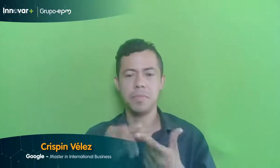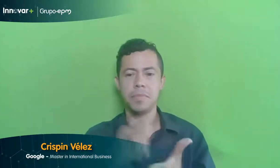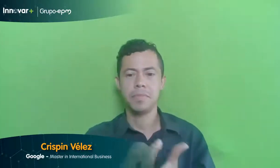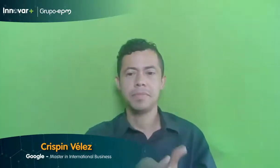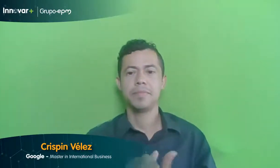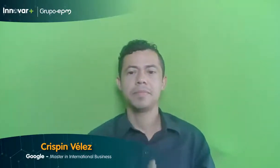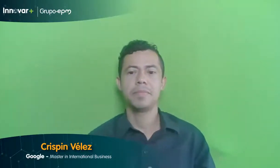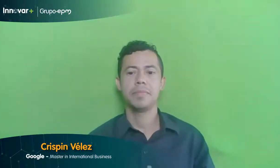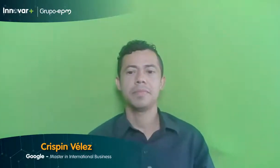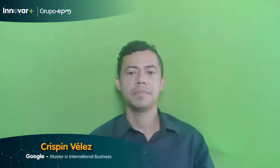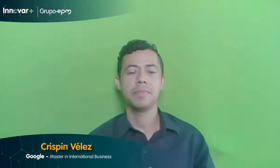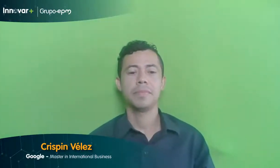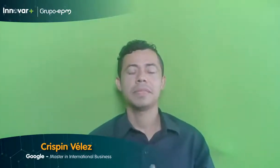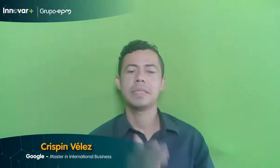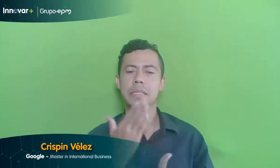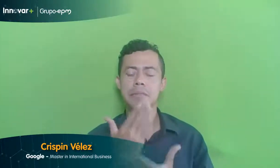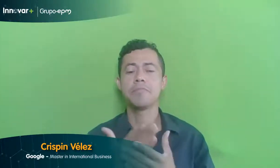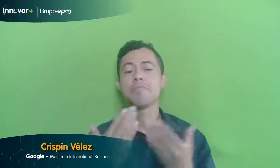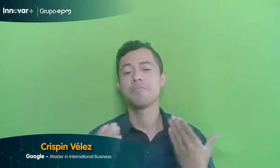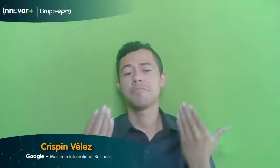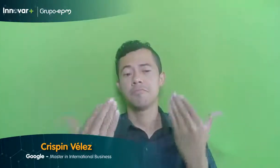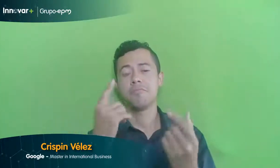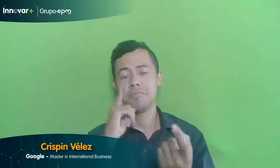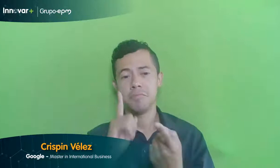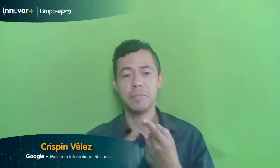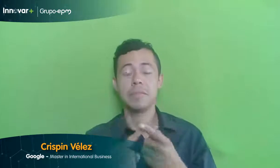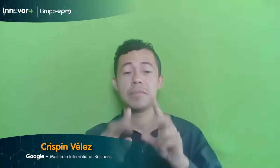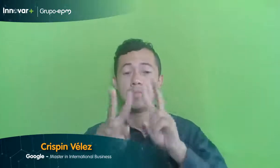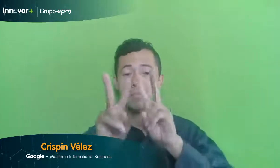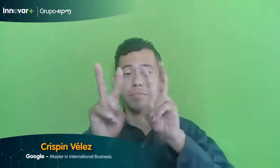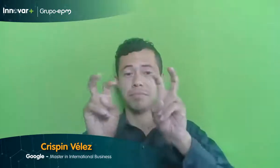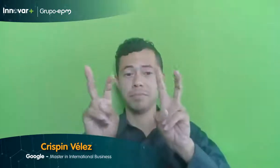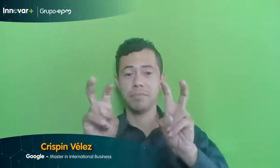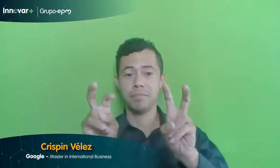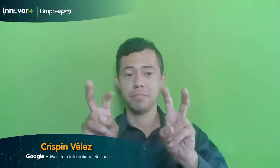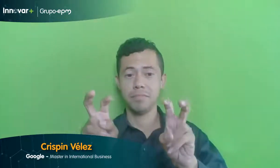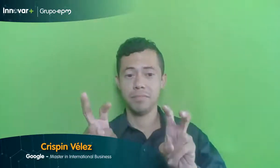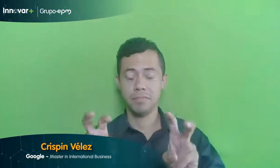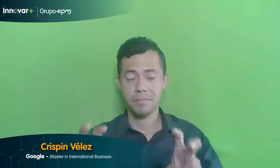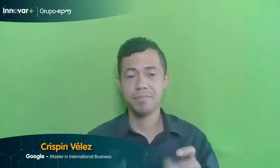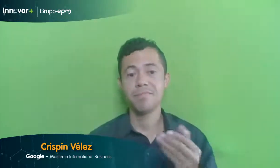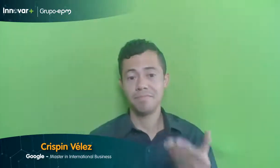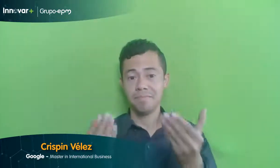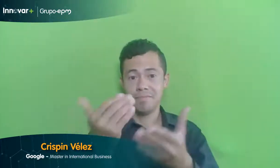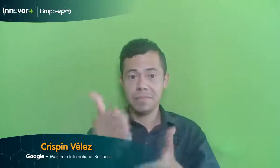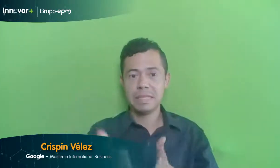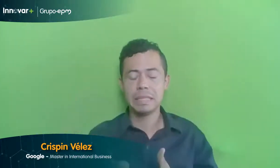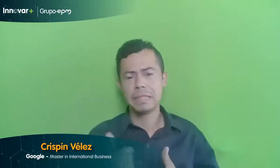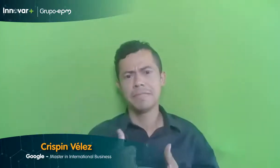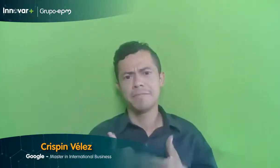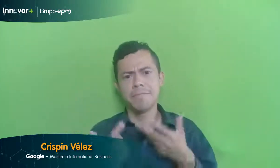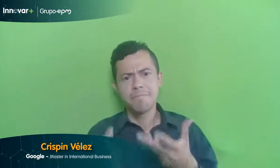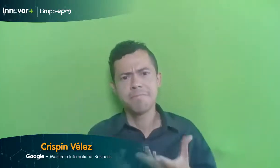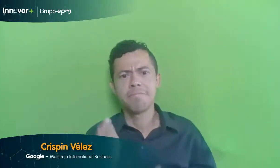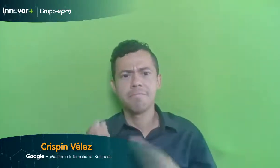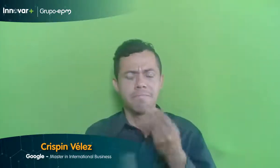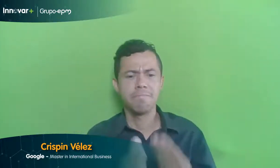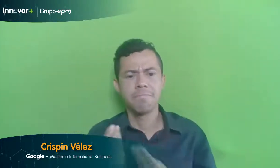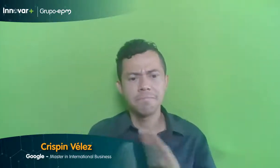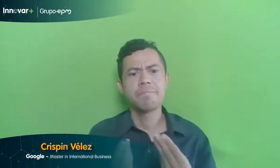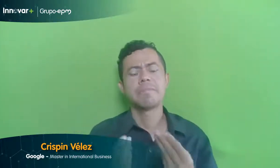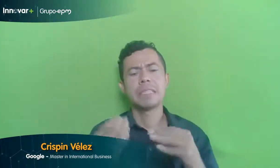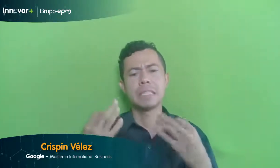Creo que vale la pena porque tocó temas muy interesantes de los cuales seguramente quedamos simplemente